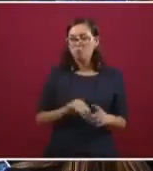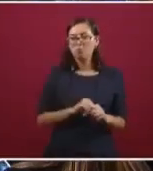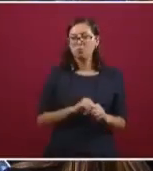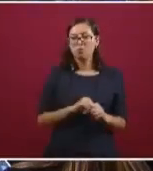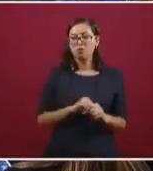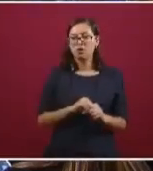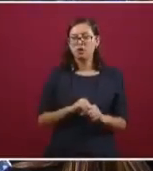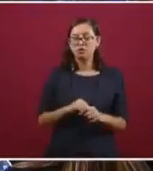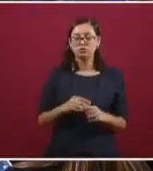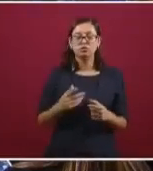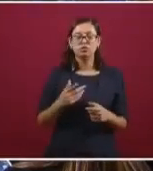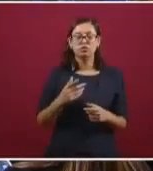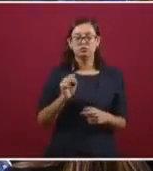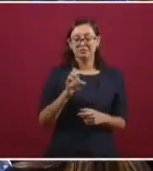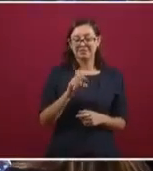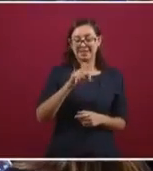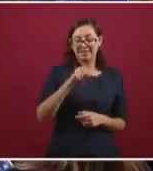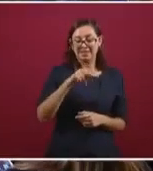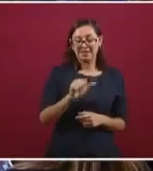Armadas,